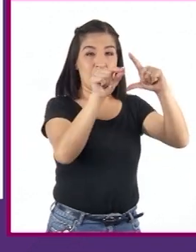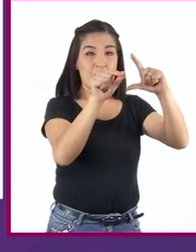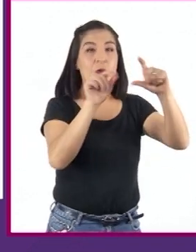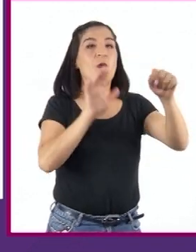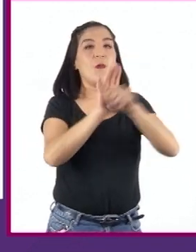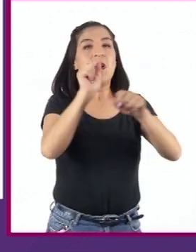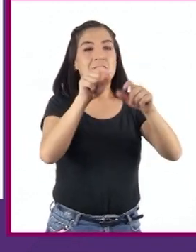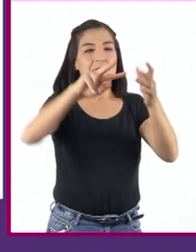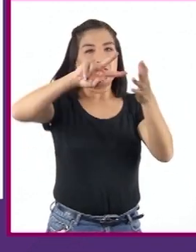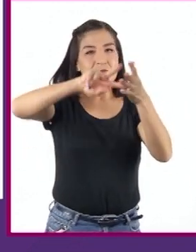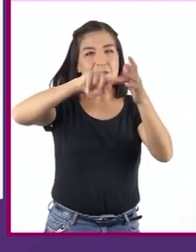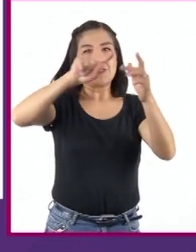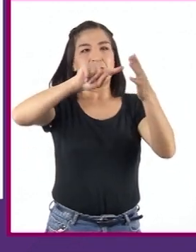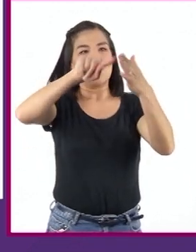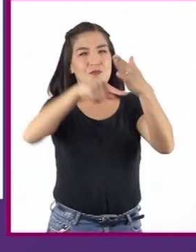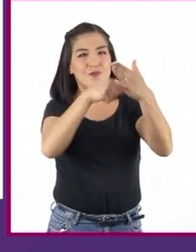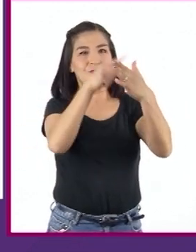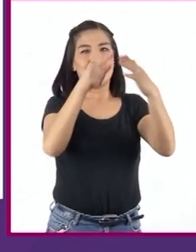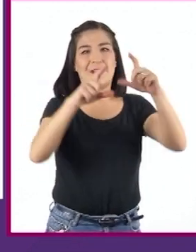de la circunferencia.